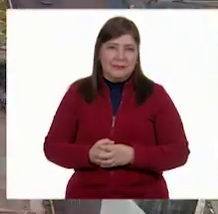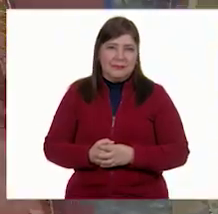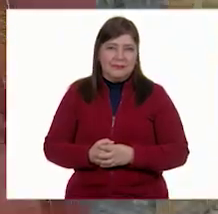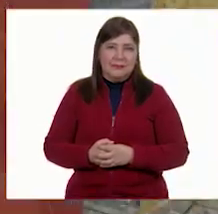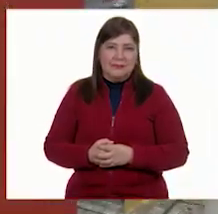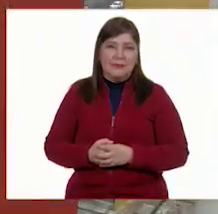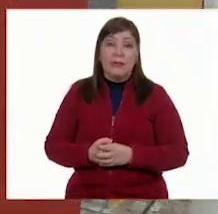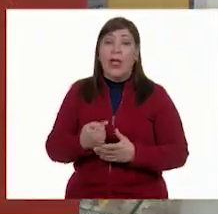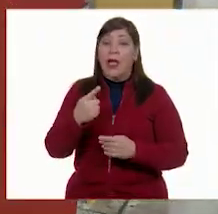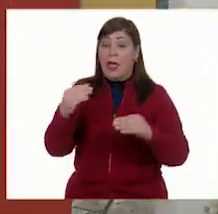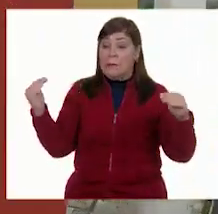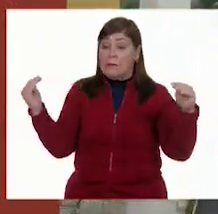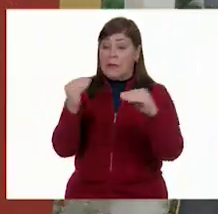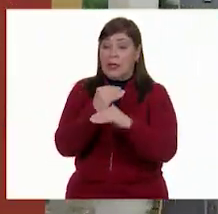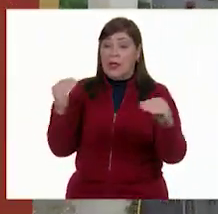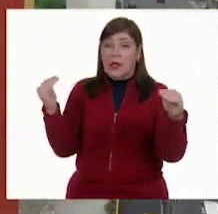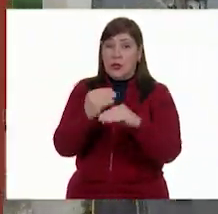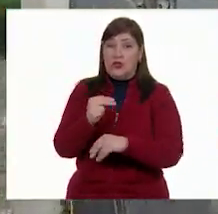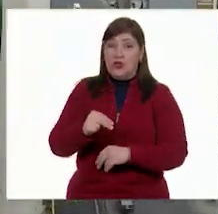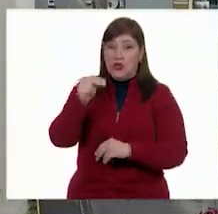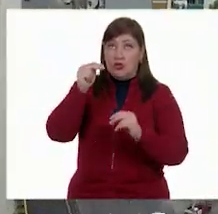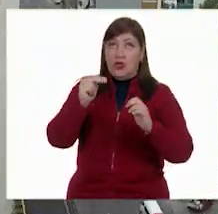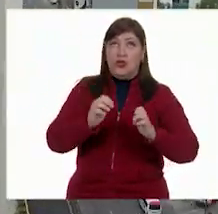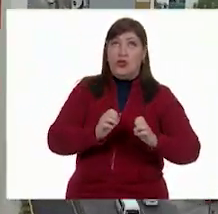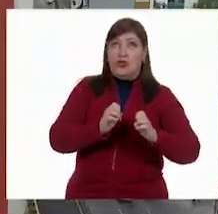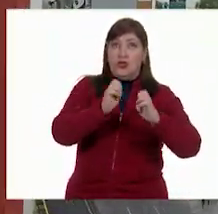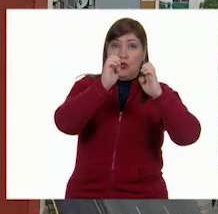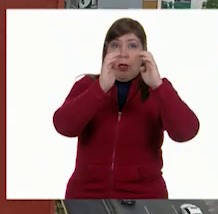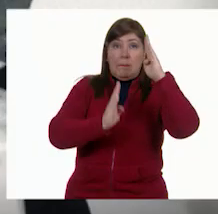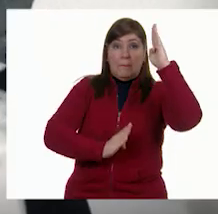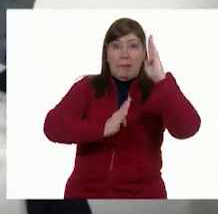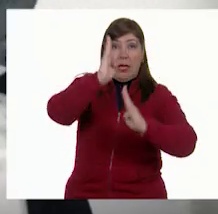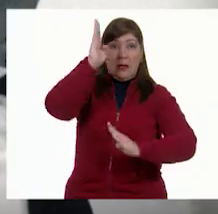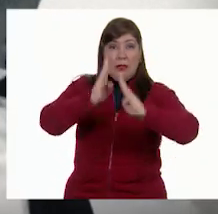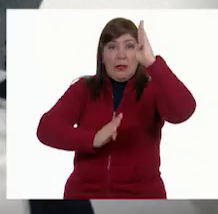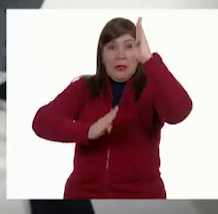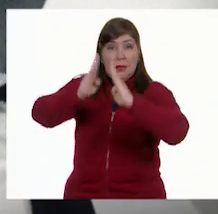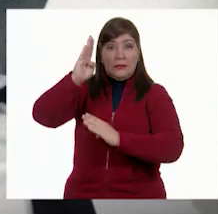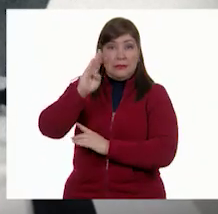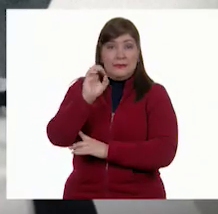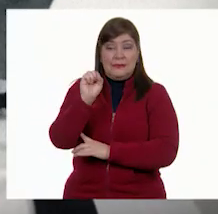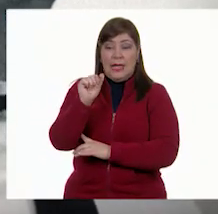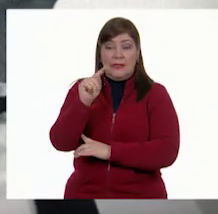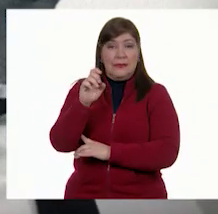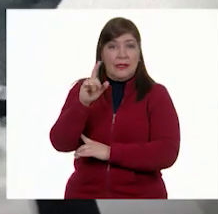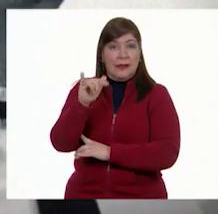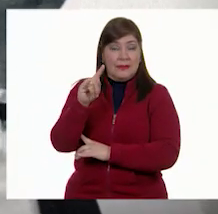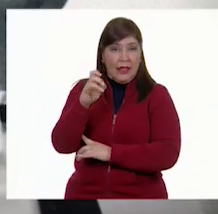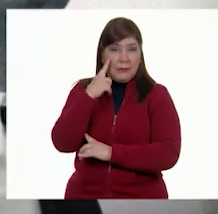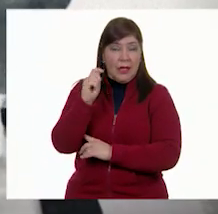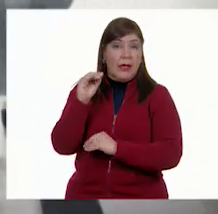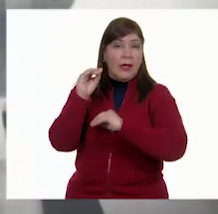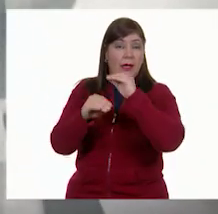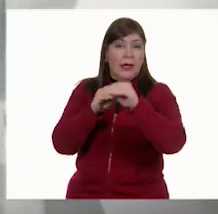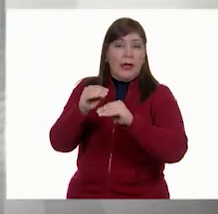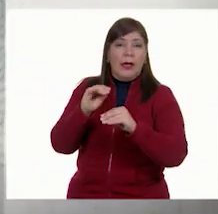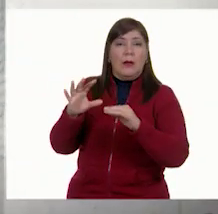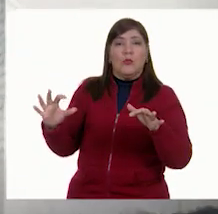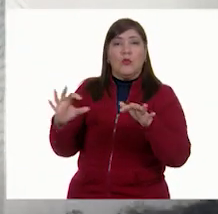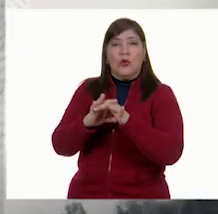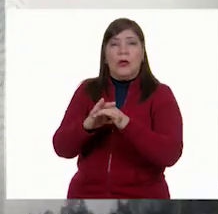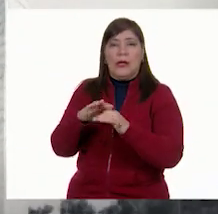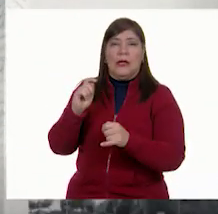En pleno periférico norte, las torres de satélite son testimonio de la participación de Barragán con el escultor Matías